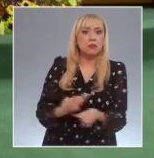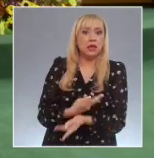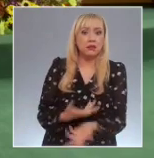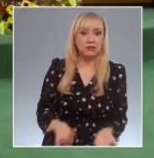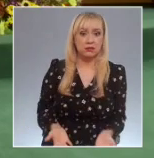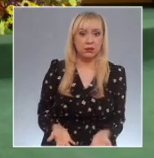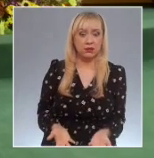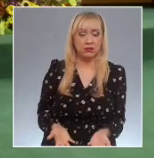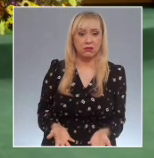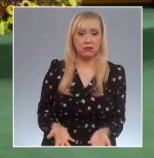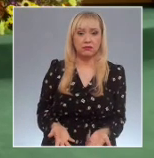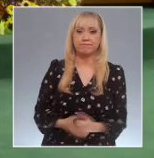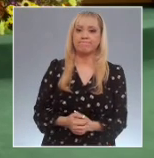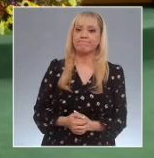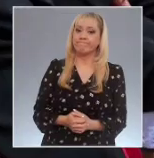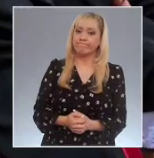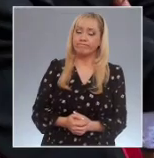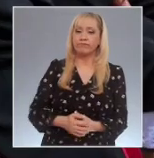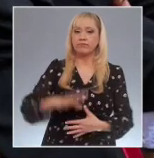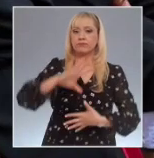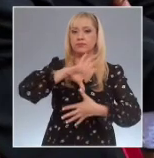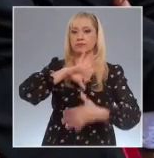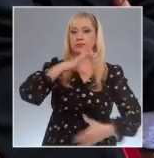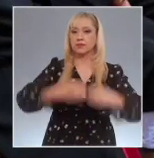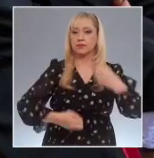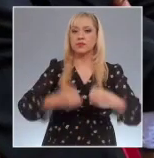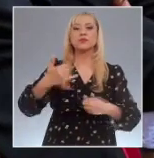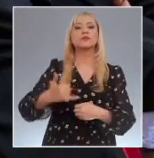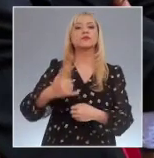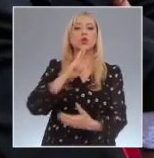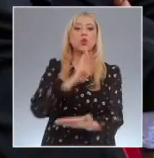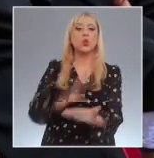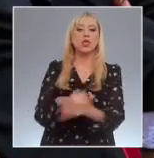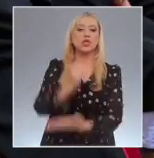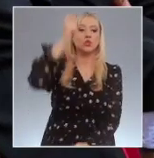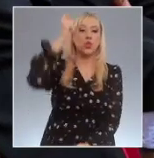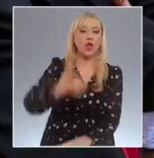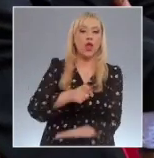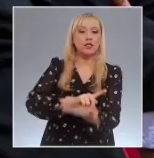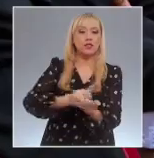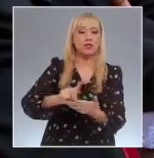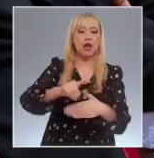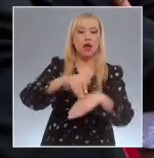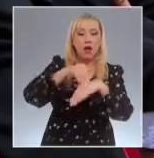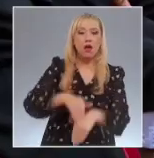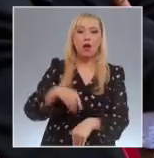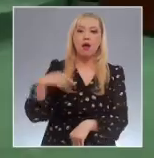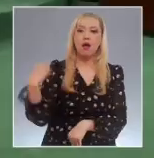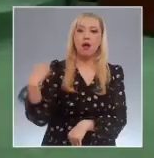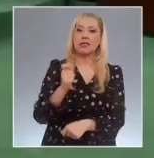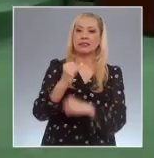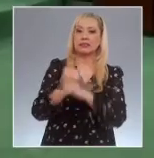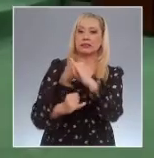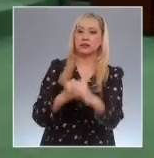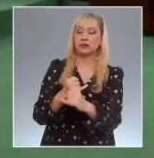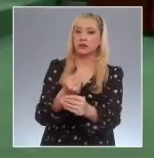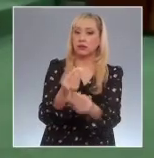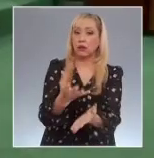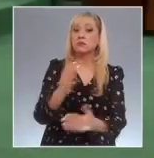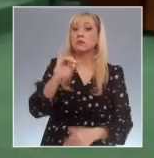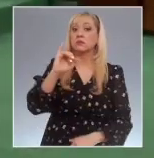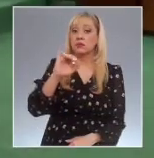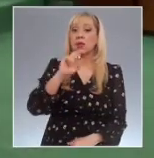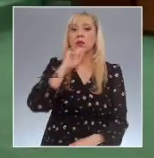Interamericana a la jurisprudencia internacional y los avances que ha generado en temas como la tutela de los derechos de las personas en situación